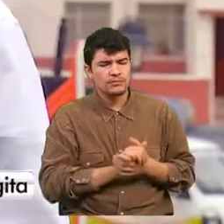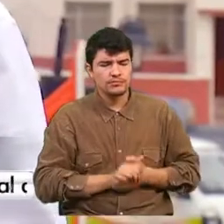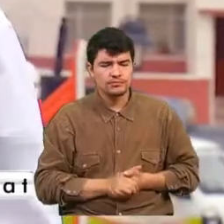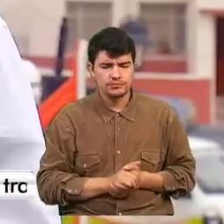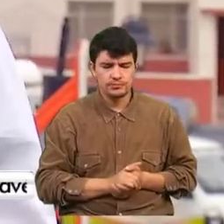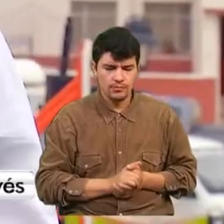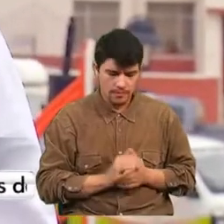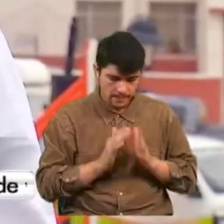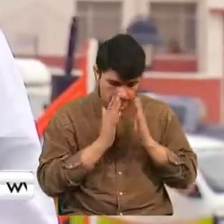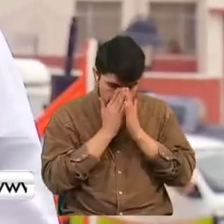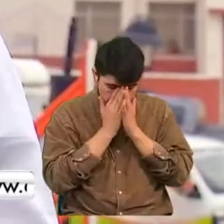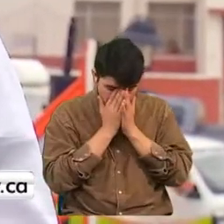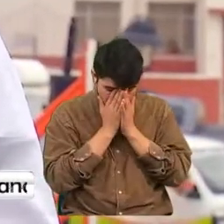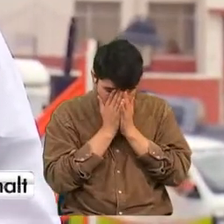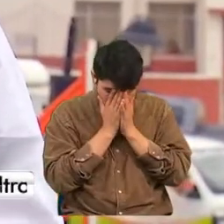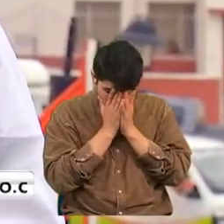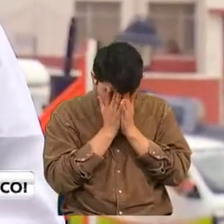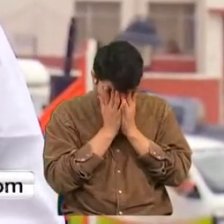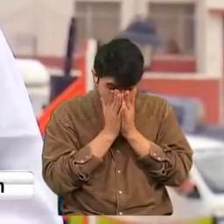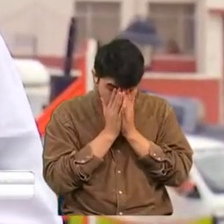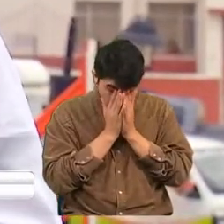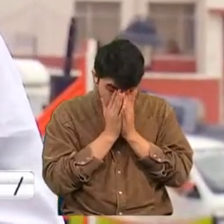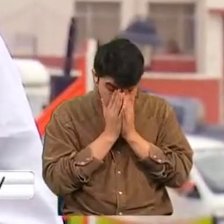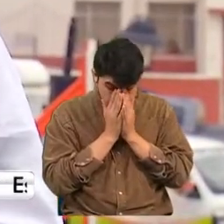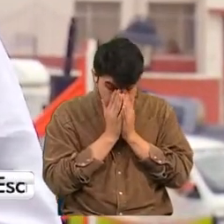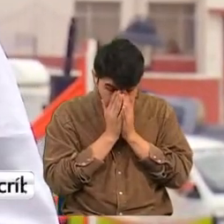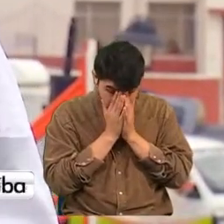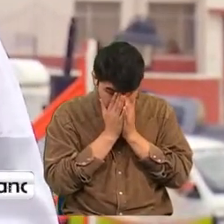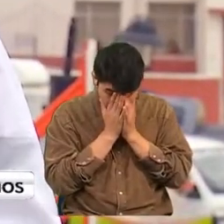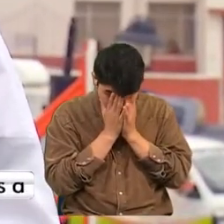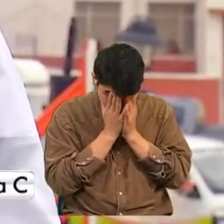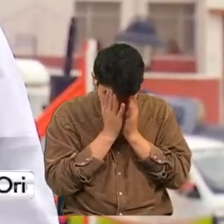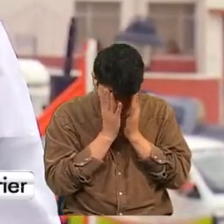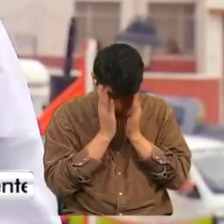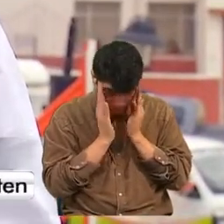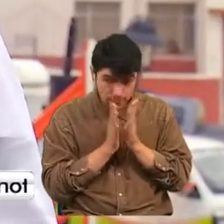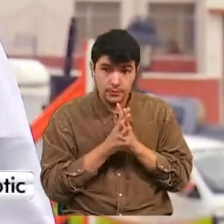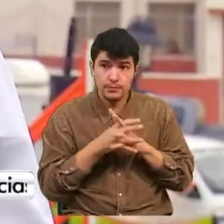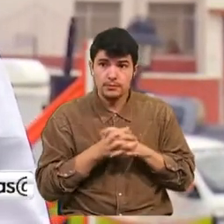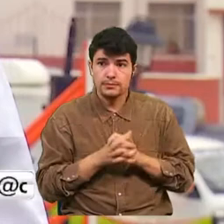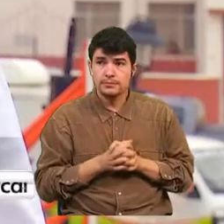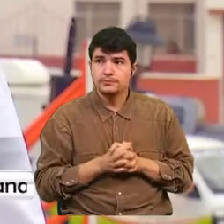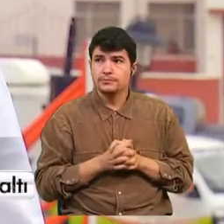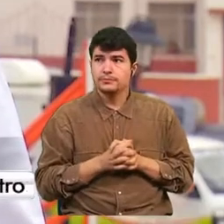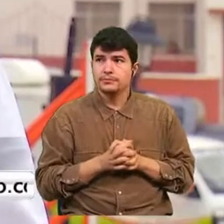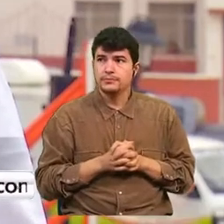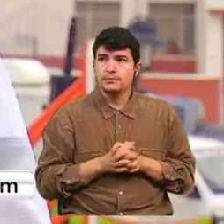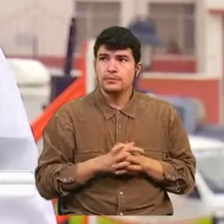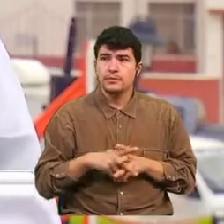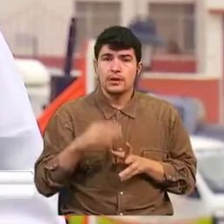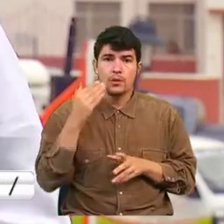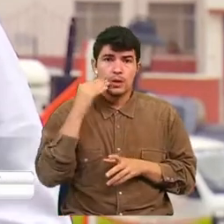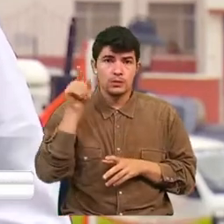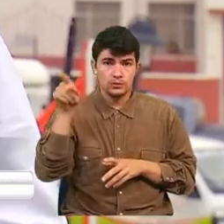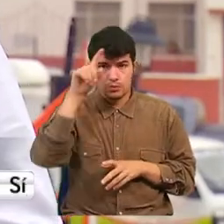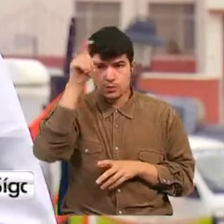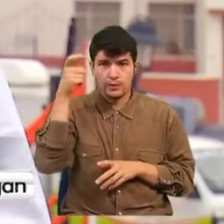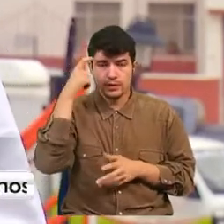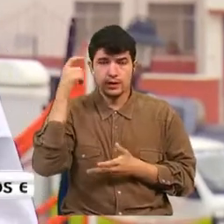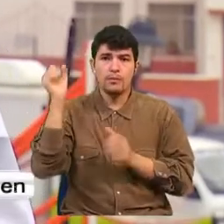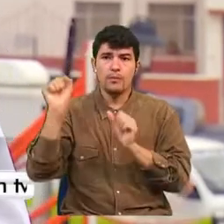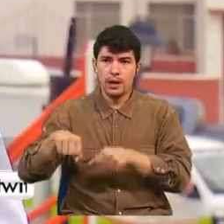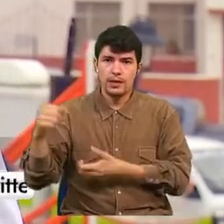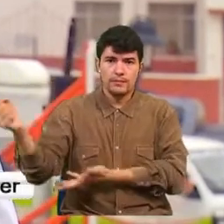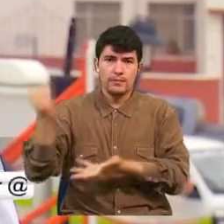lo primero es que una vez aprobadas las inversiones por parte de nuestro gobernador, iniciamos